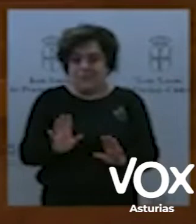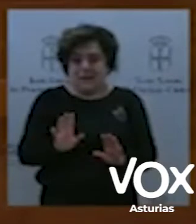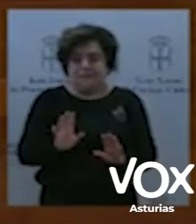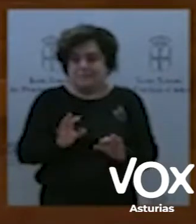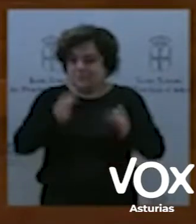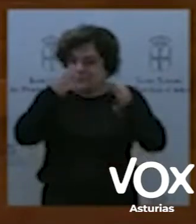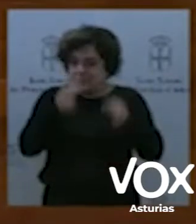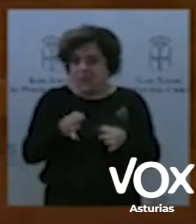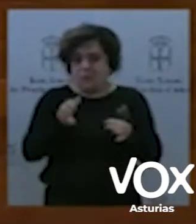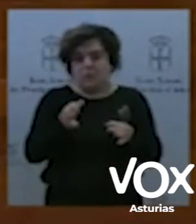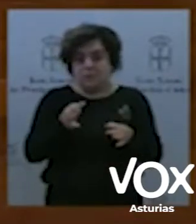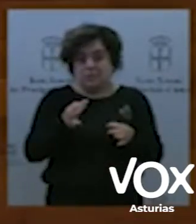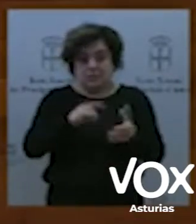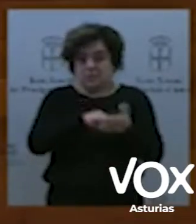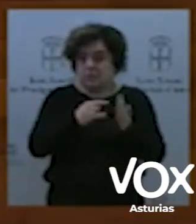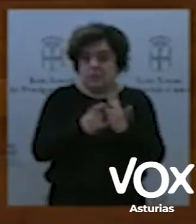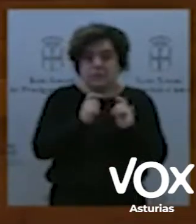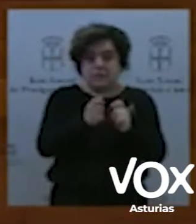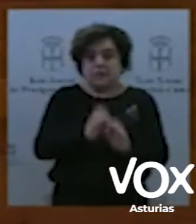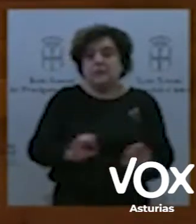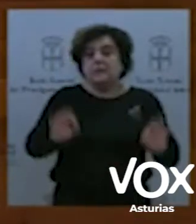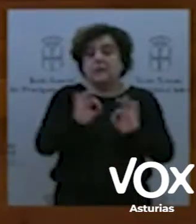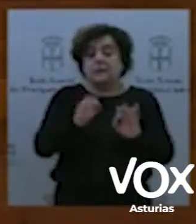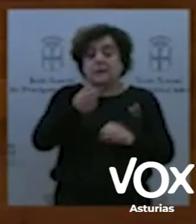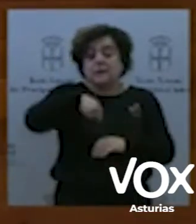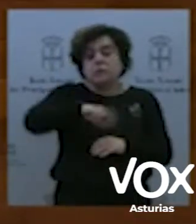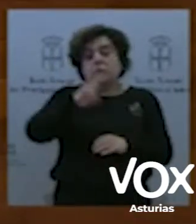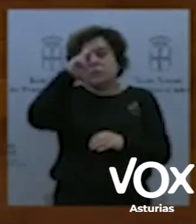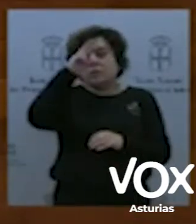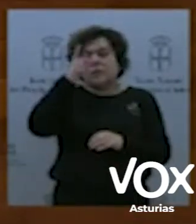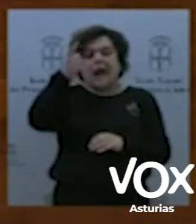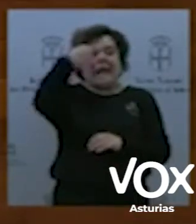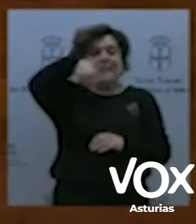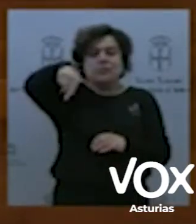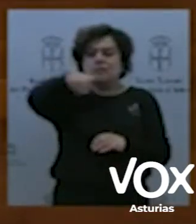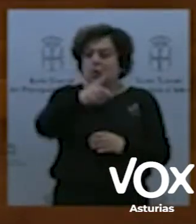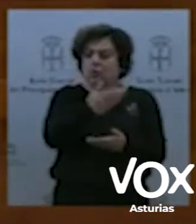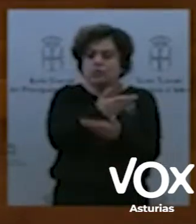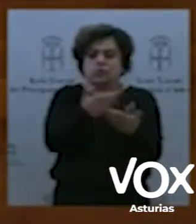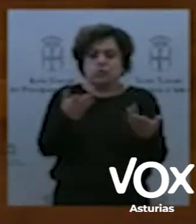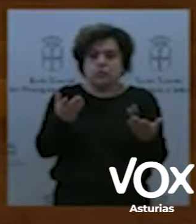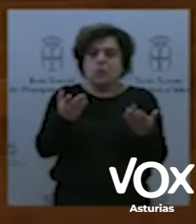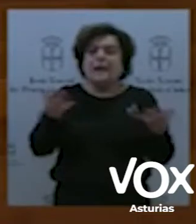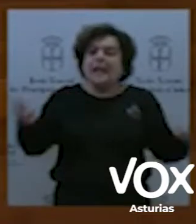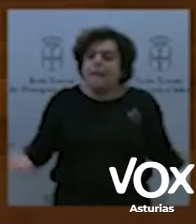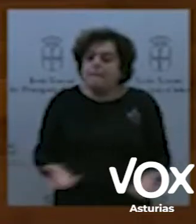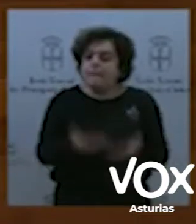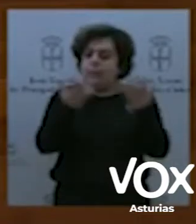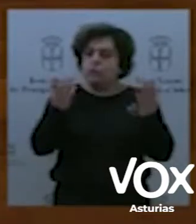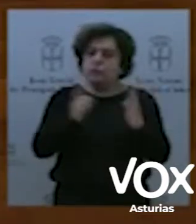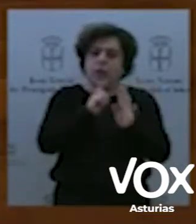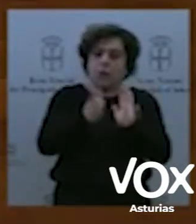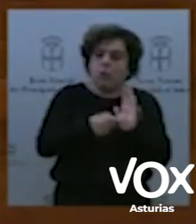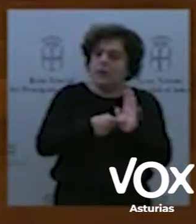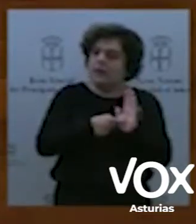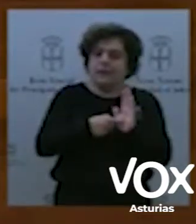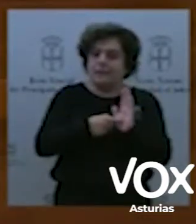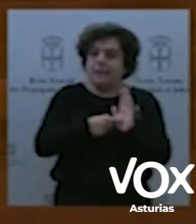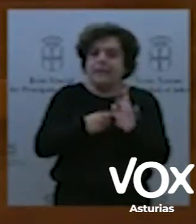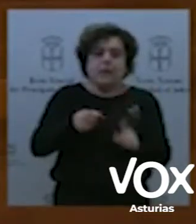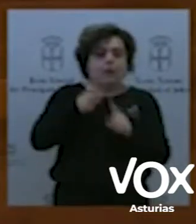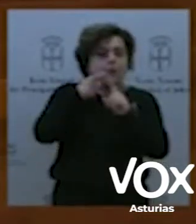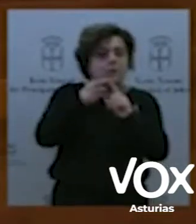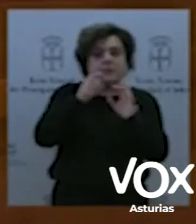preocupa que todos ustedes vayan a impulsar una ley que no enfocará el problema y con la que querrán hacer